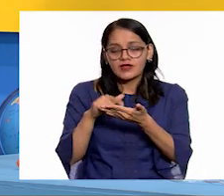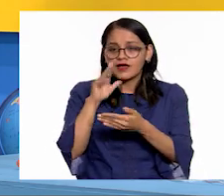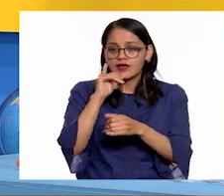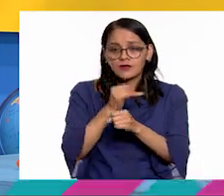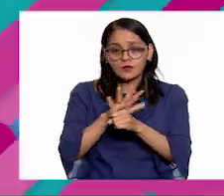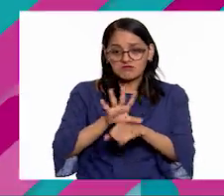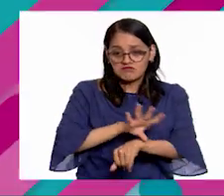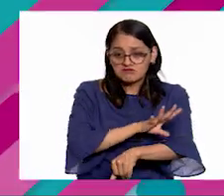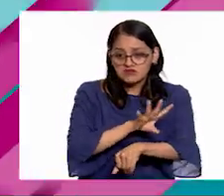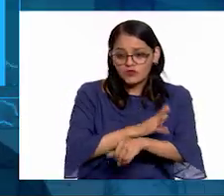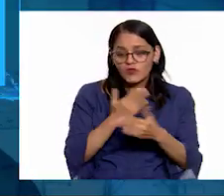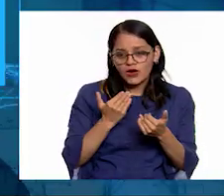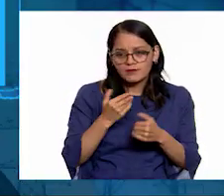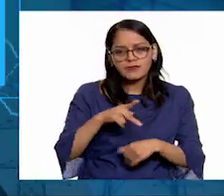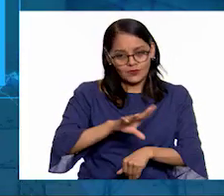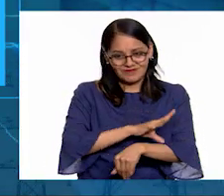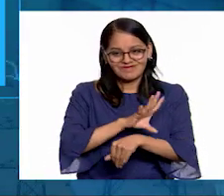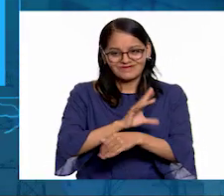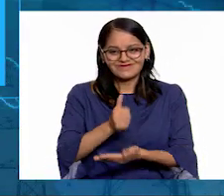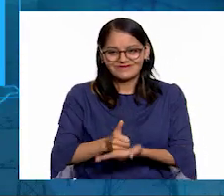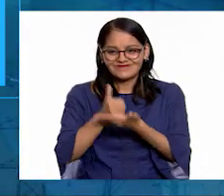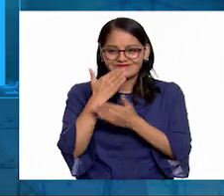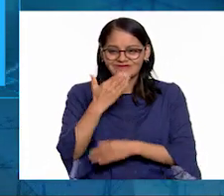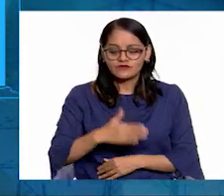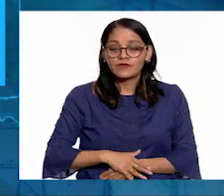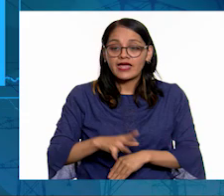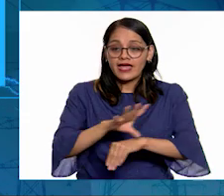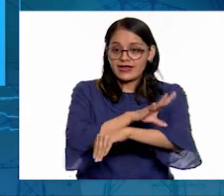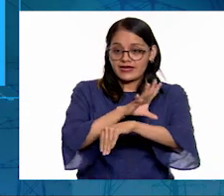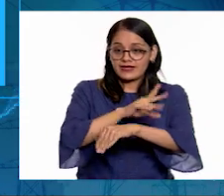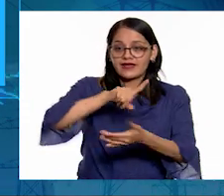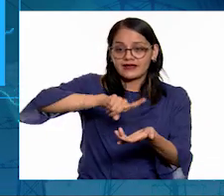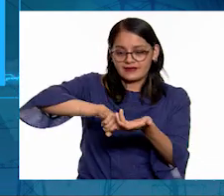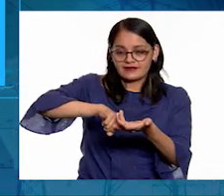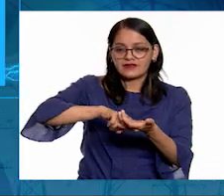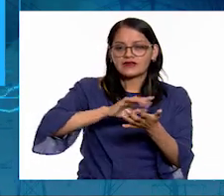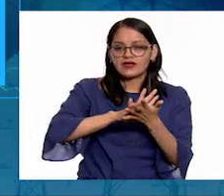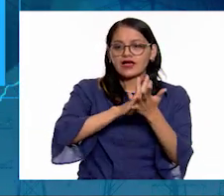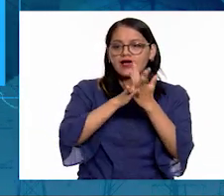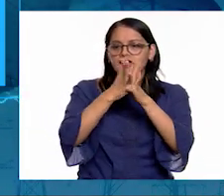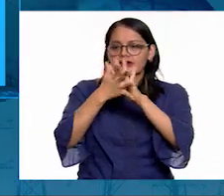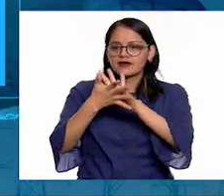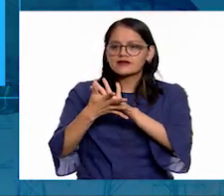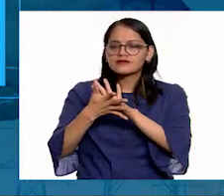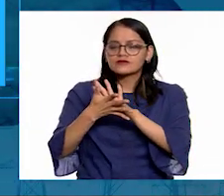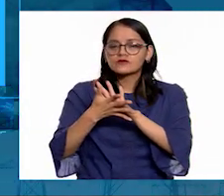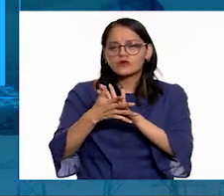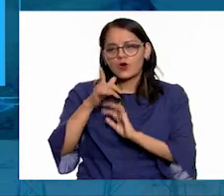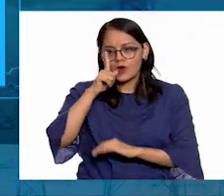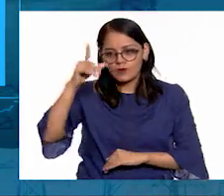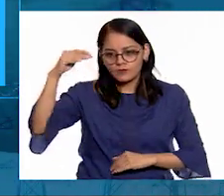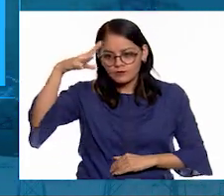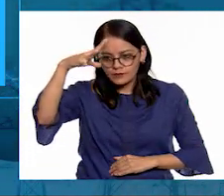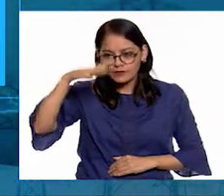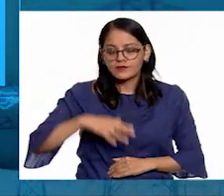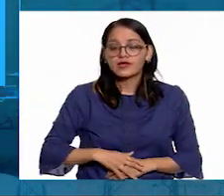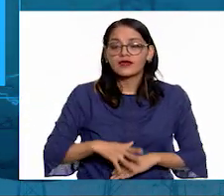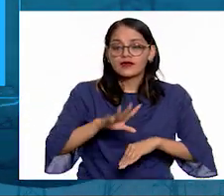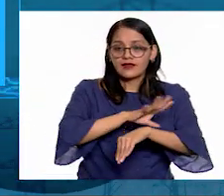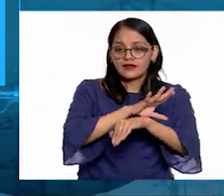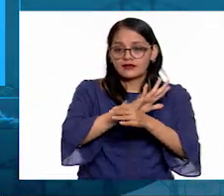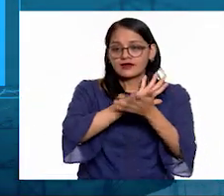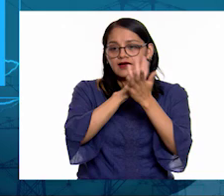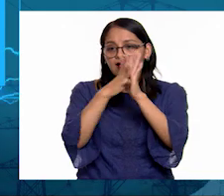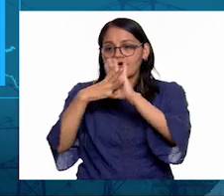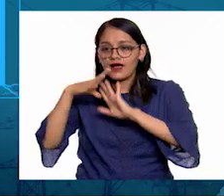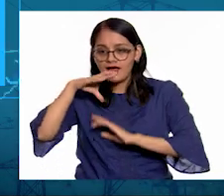posibles de lograr. La electricidad es un tipo de energía que se puede transformar, por ejemplo, en luz, en calor o